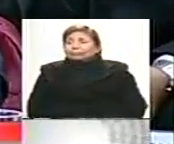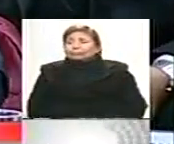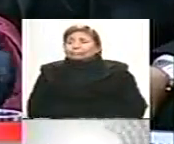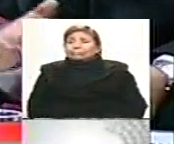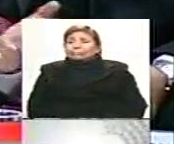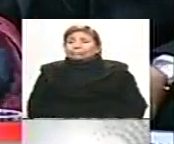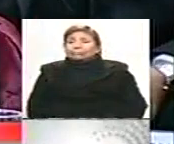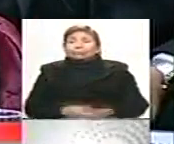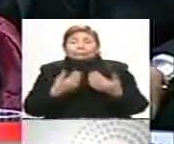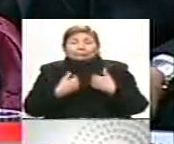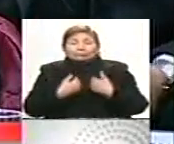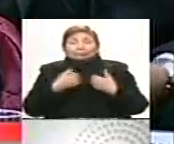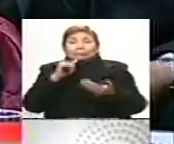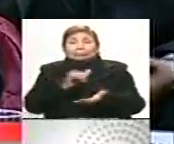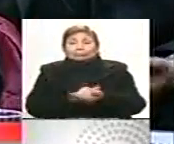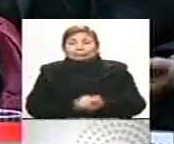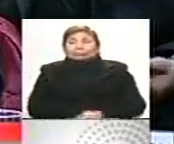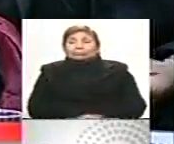y teniendo que